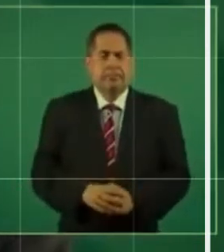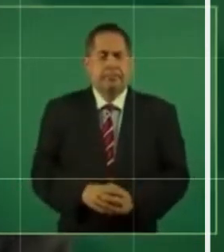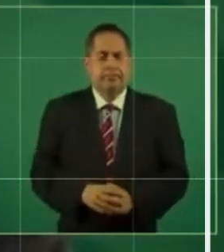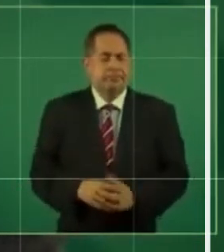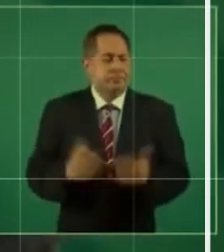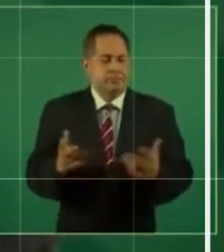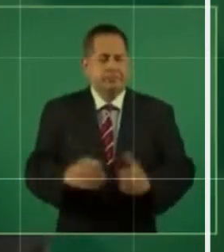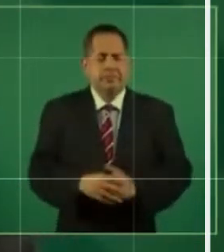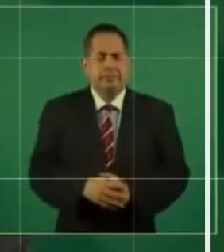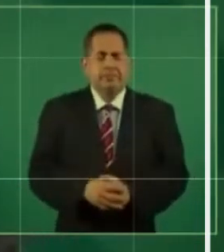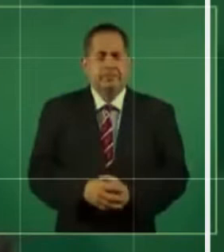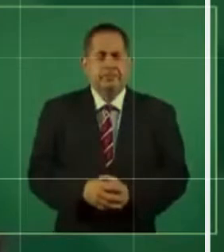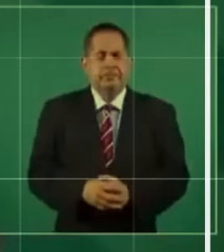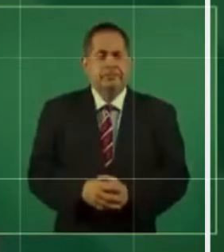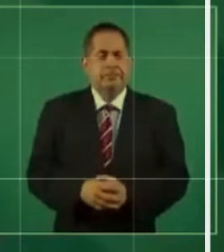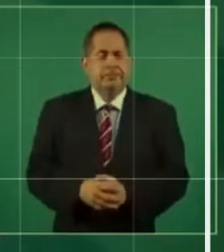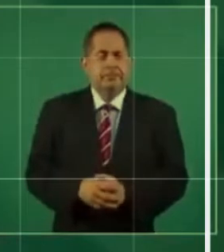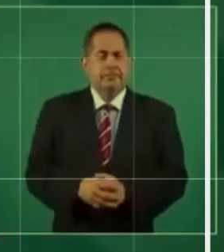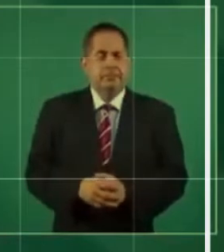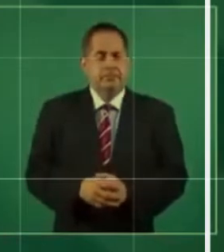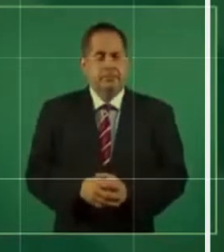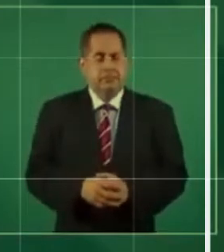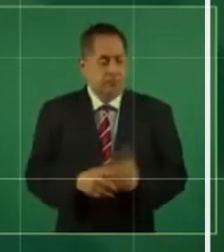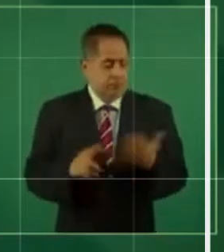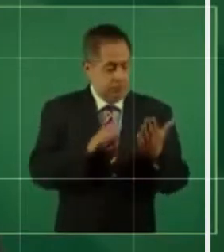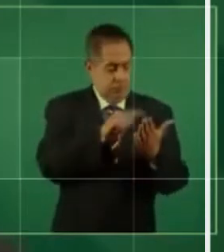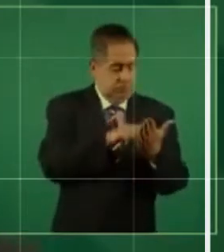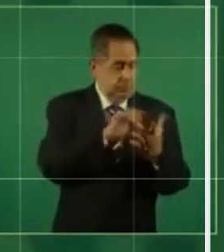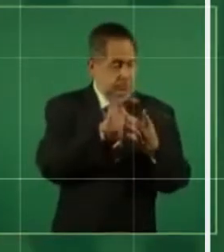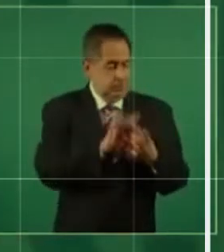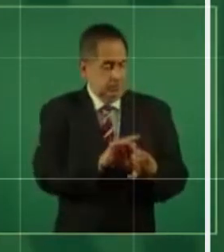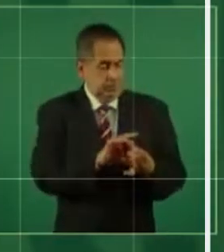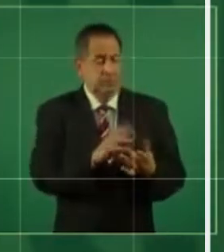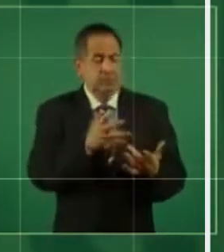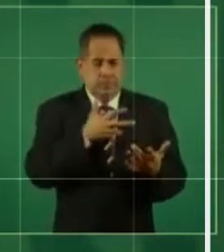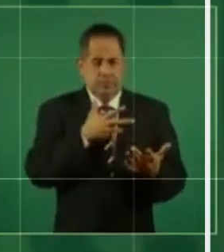yang sea de aplicación retroactiva